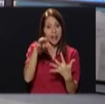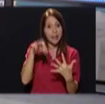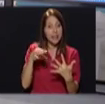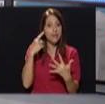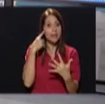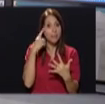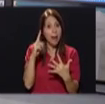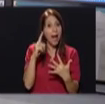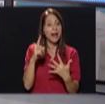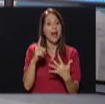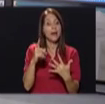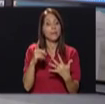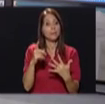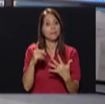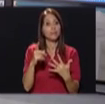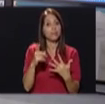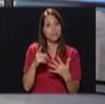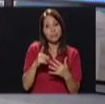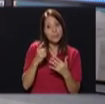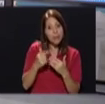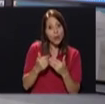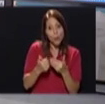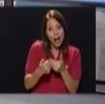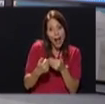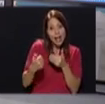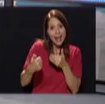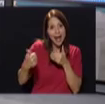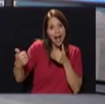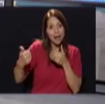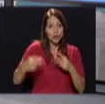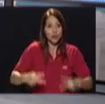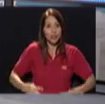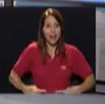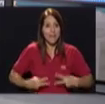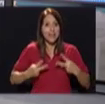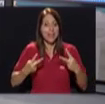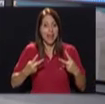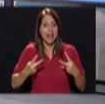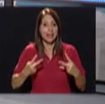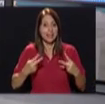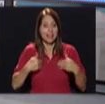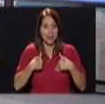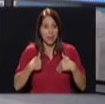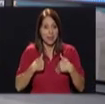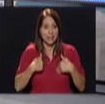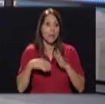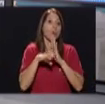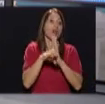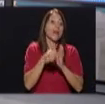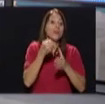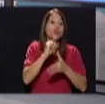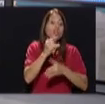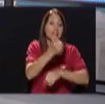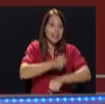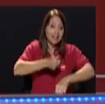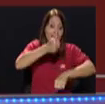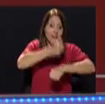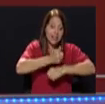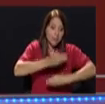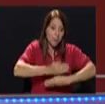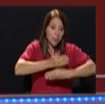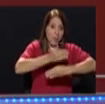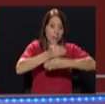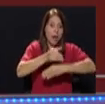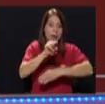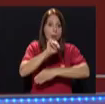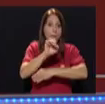alternativas para alejarnos un poco de la vida silvestre, por decir algo, a nivel de infraestructura, si es un centro comercial, si son